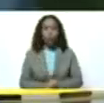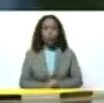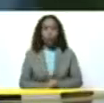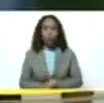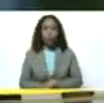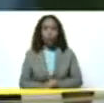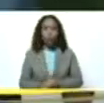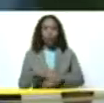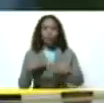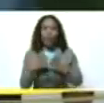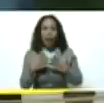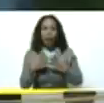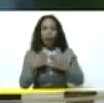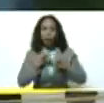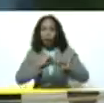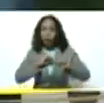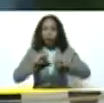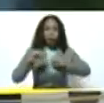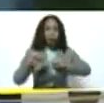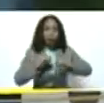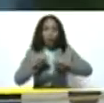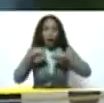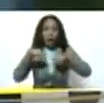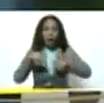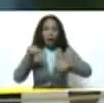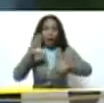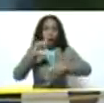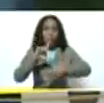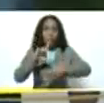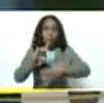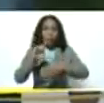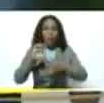que nos mueve en América Latina y el Caribe.